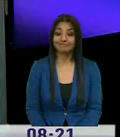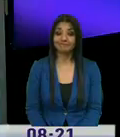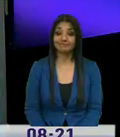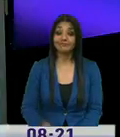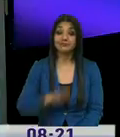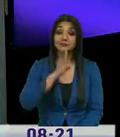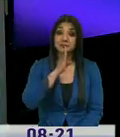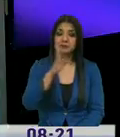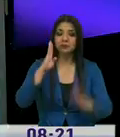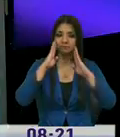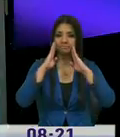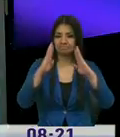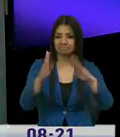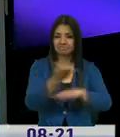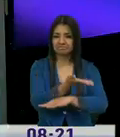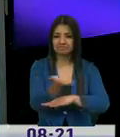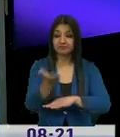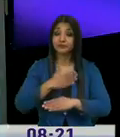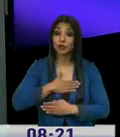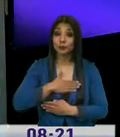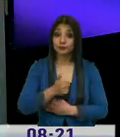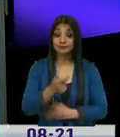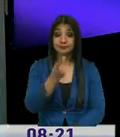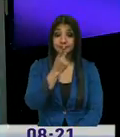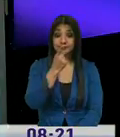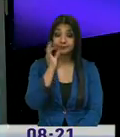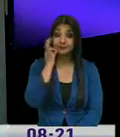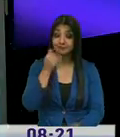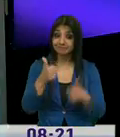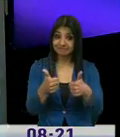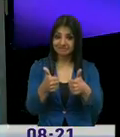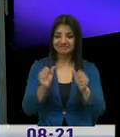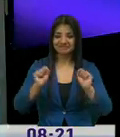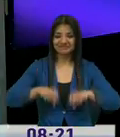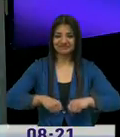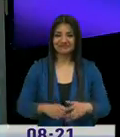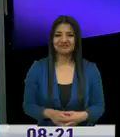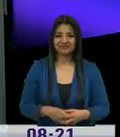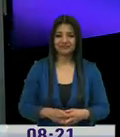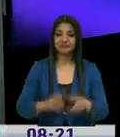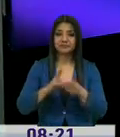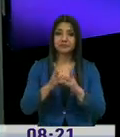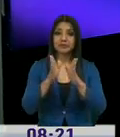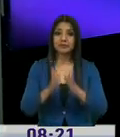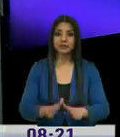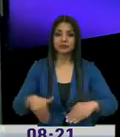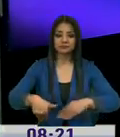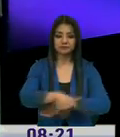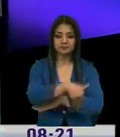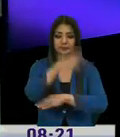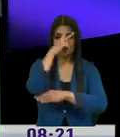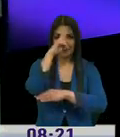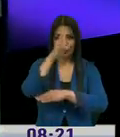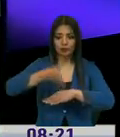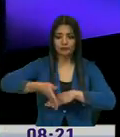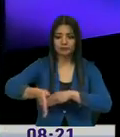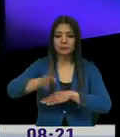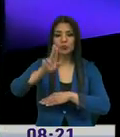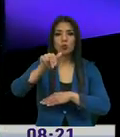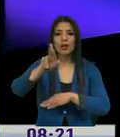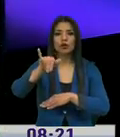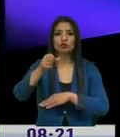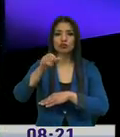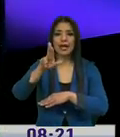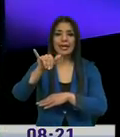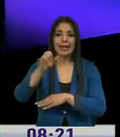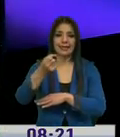Preocupados por ustedes, vecinos, ¿cómo están? Desayunando rico, enhorabuena. Mis vecinos de la Buenos Aires y México, o México y Buenos Aires, estaban